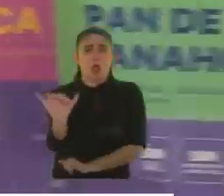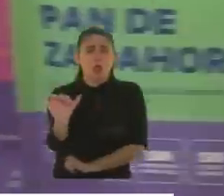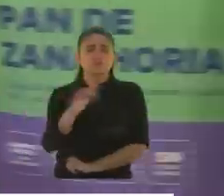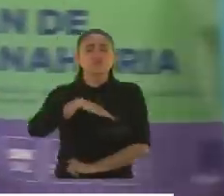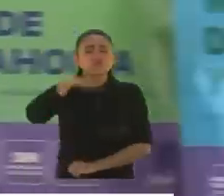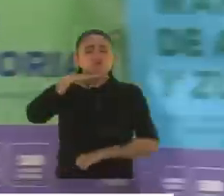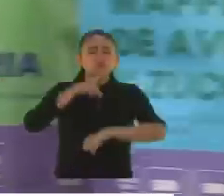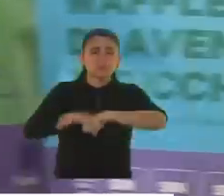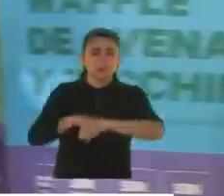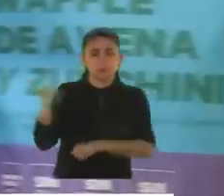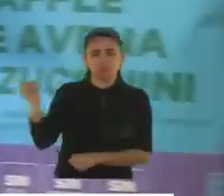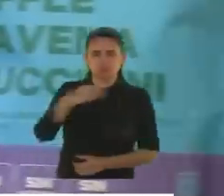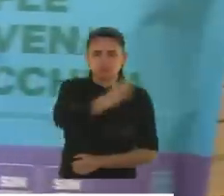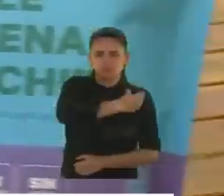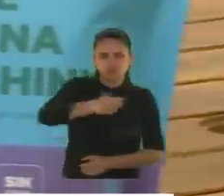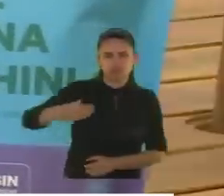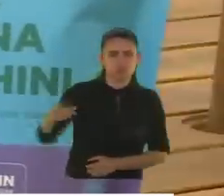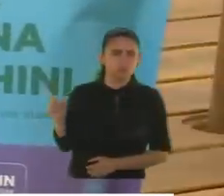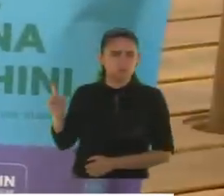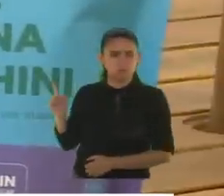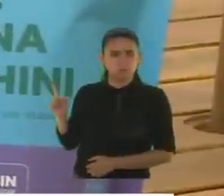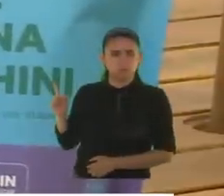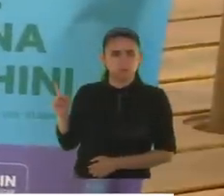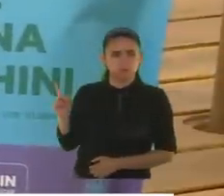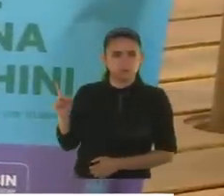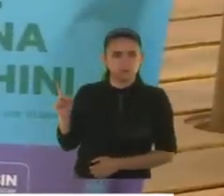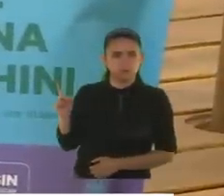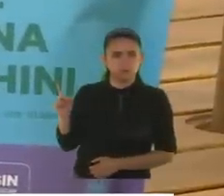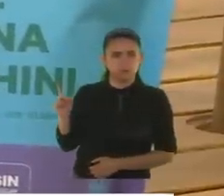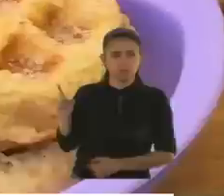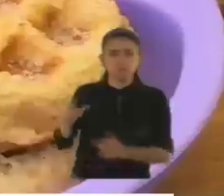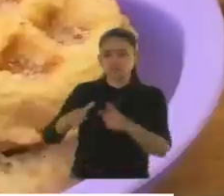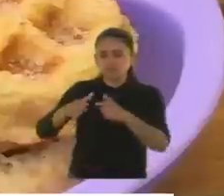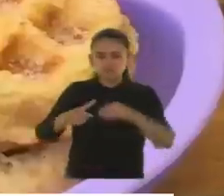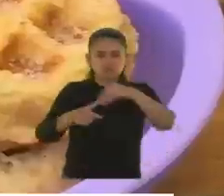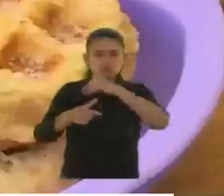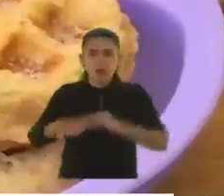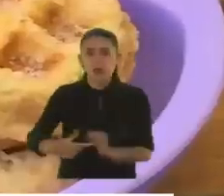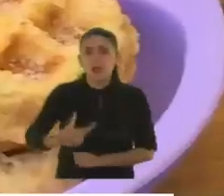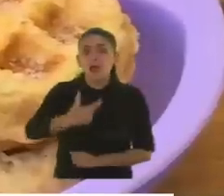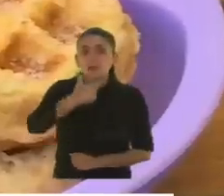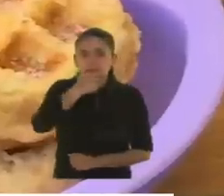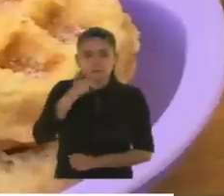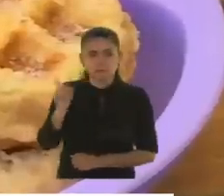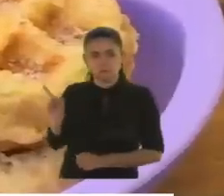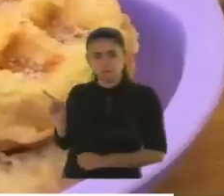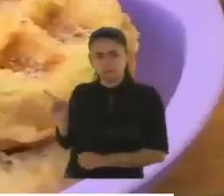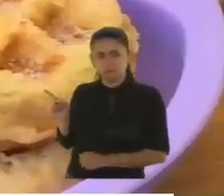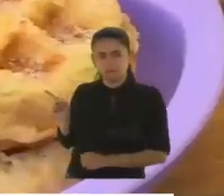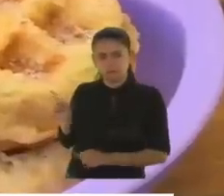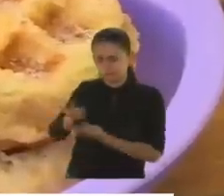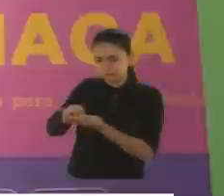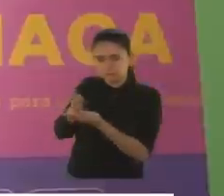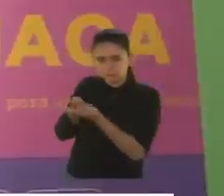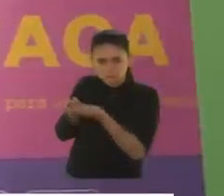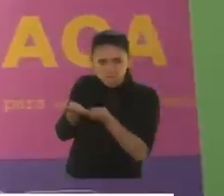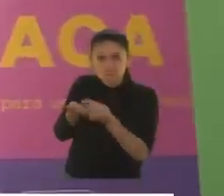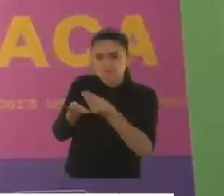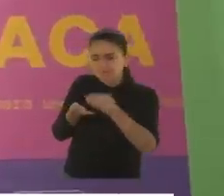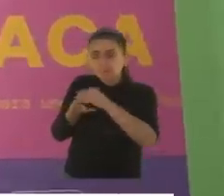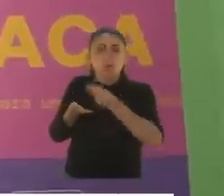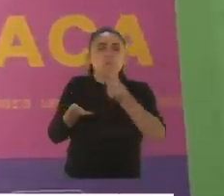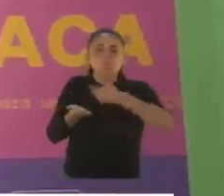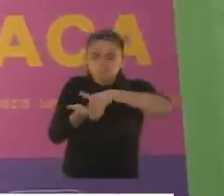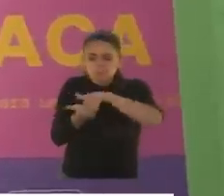de cualquiera de estos productos, por ejemplo los waffles de zucchini acompañados de una fruta, a esos waffles de zucchini les podemos poner o untar de pronto una